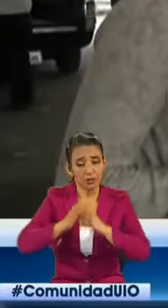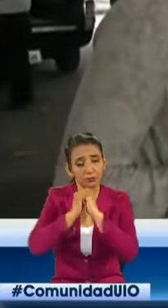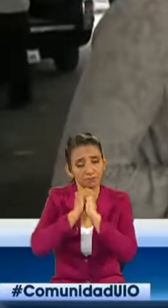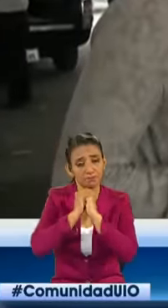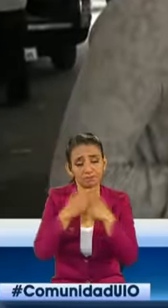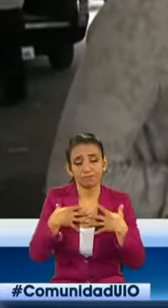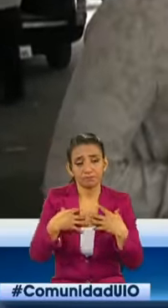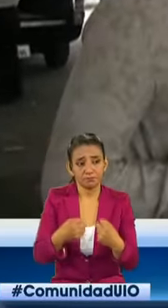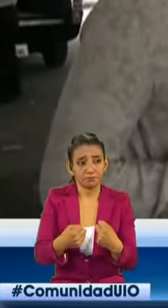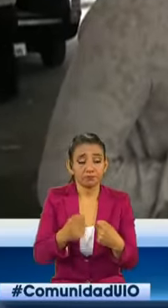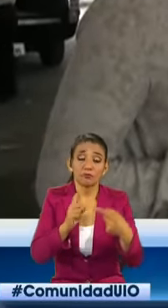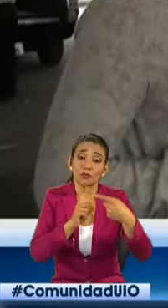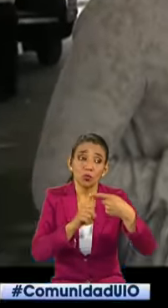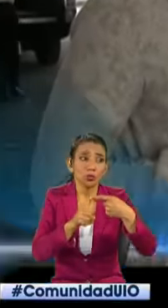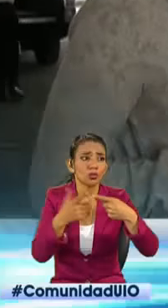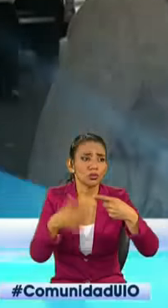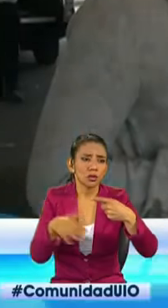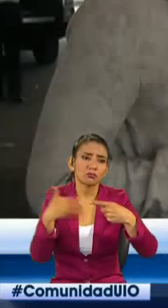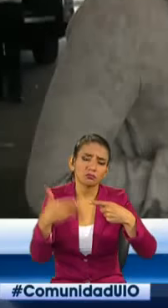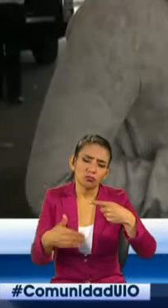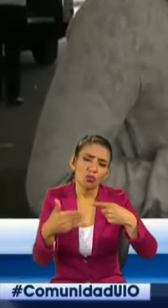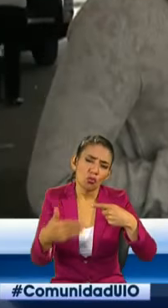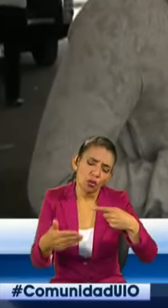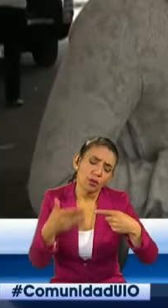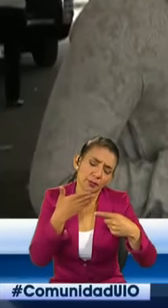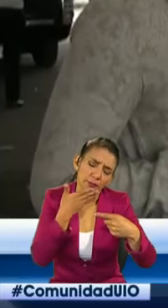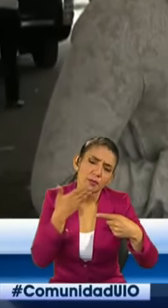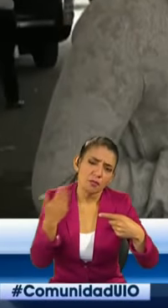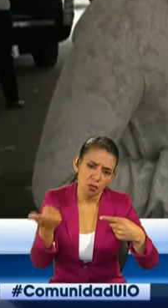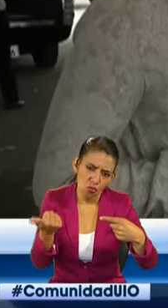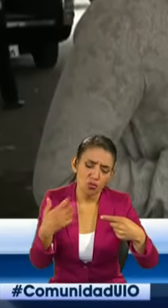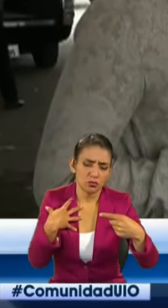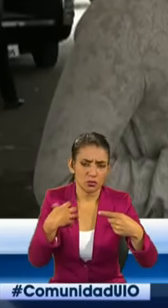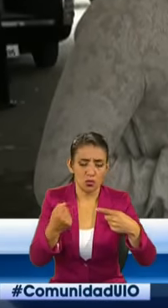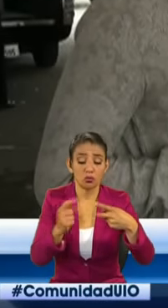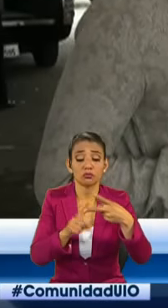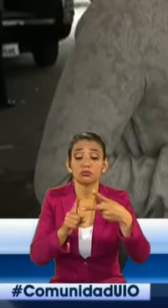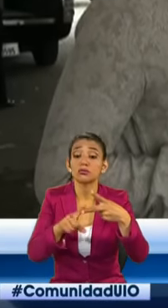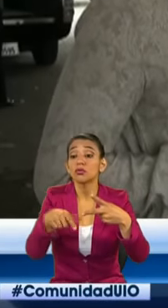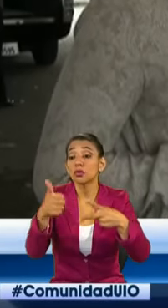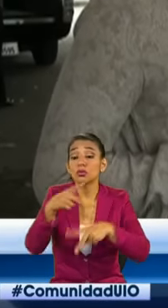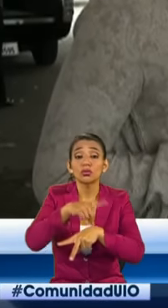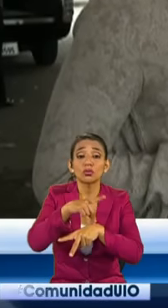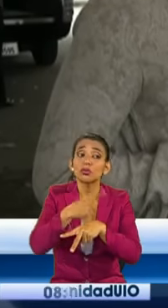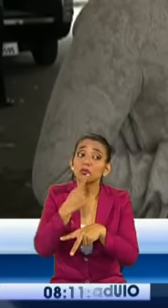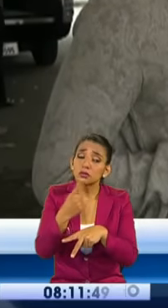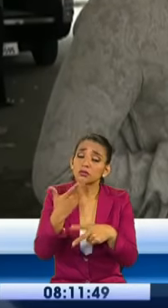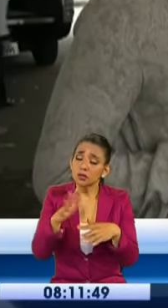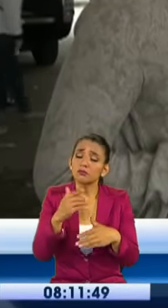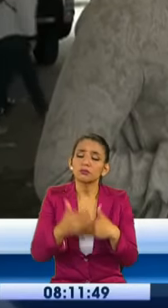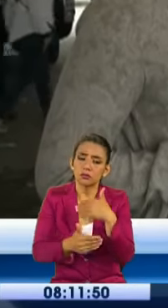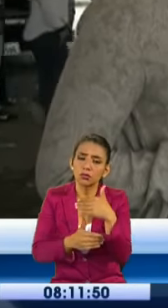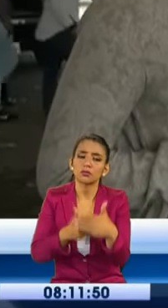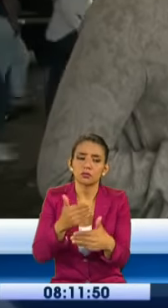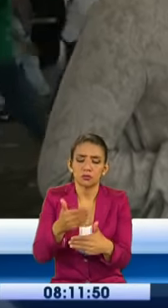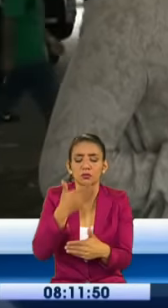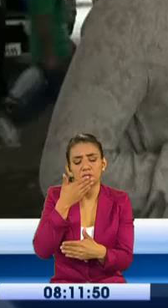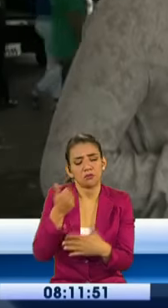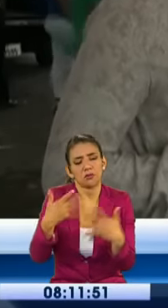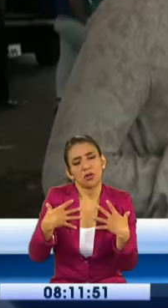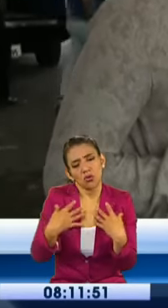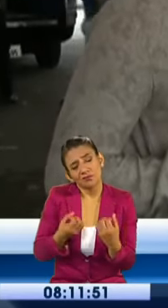está evolucionando bien, el otro, los doctores también dicen que ya está comenzando a evolucionar.